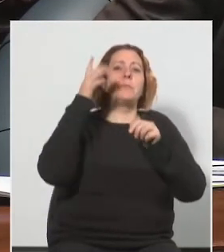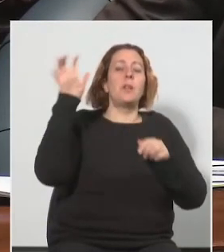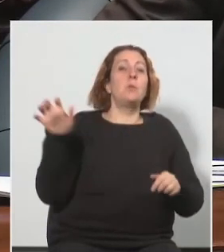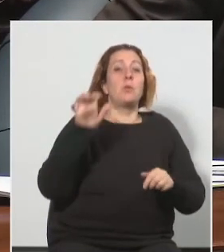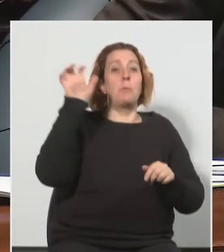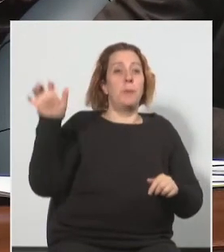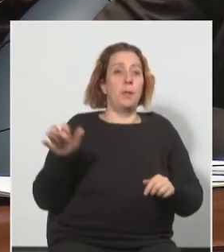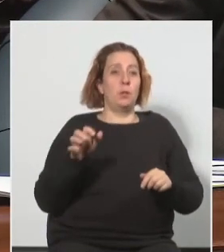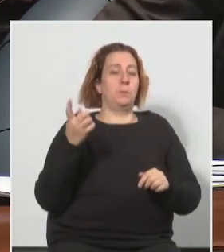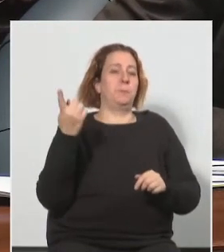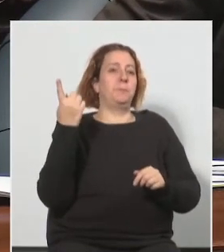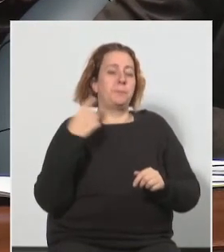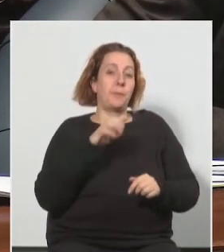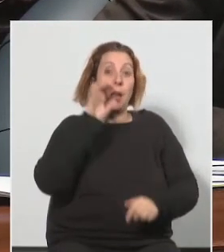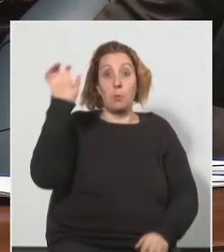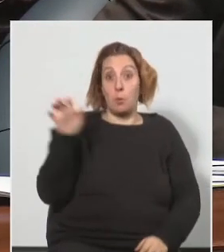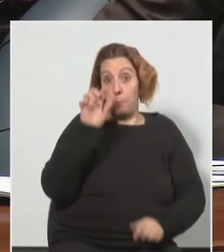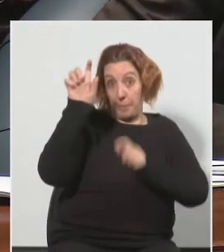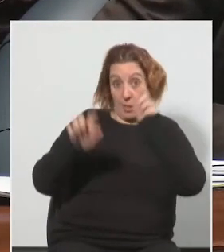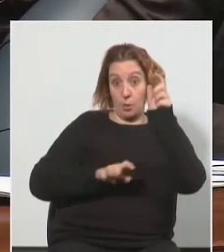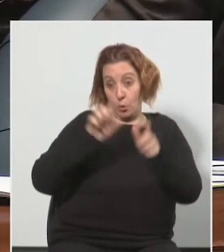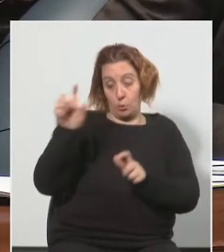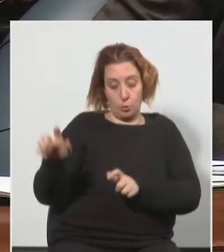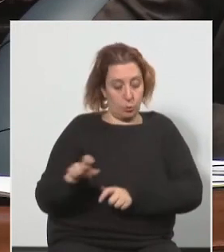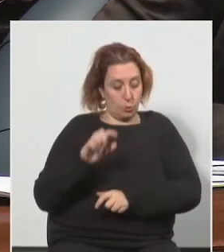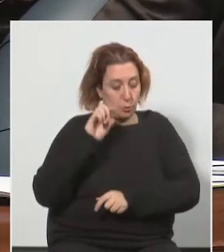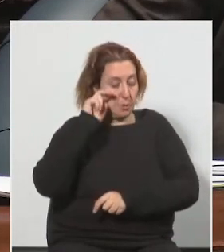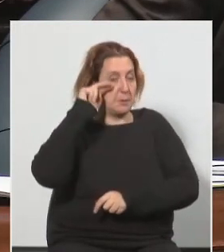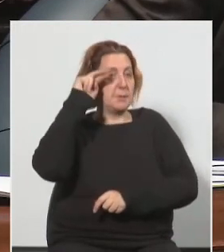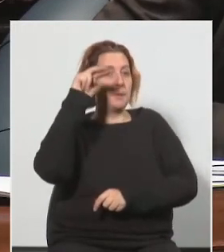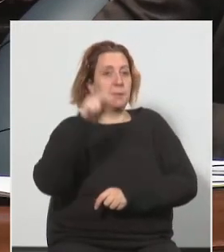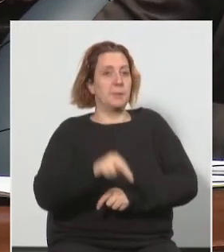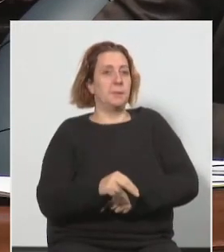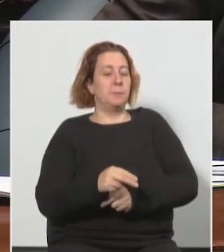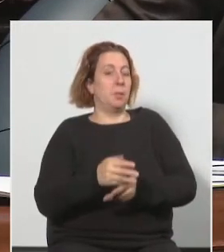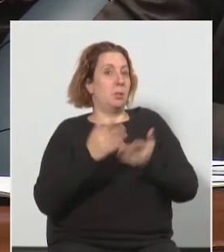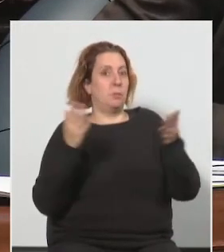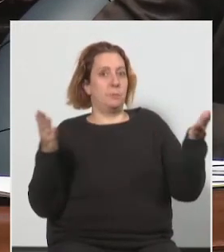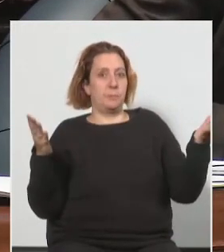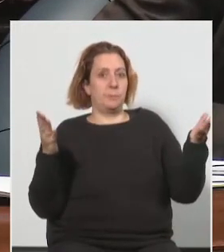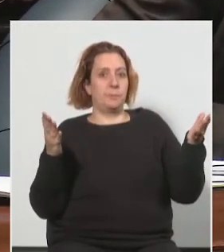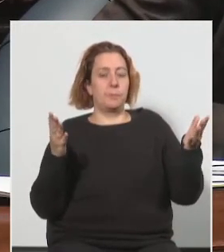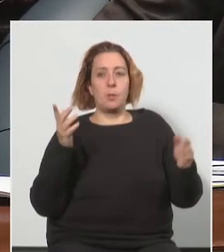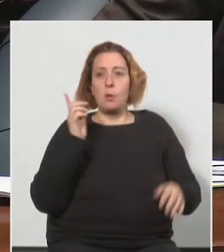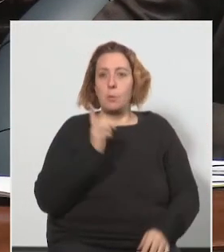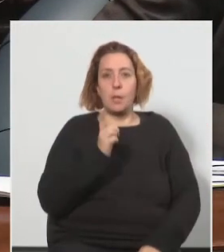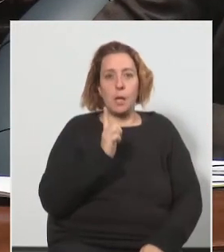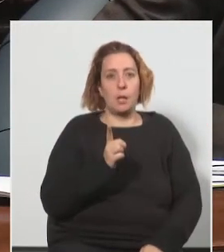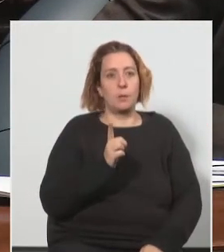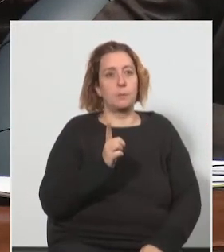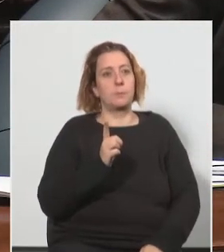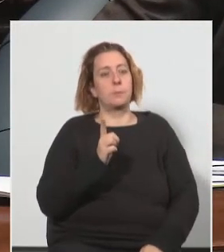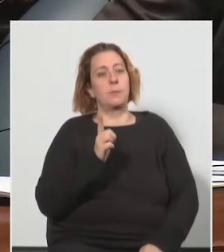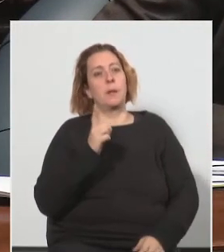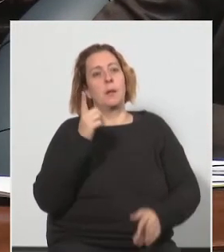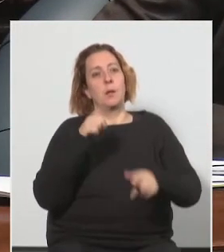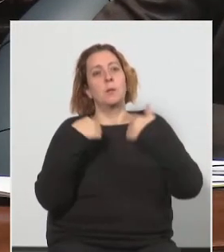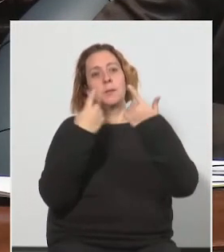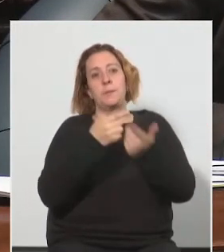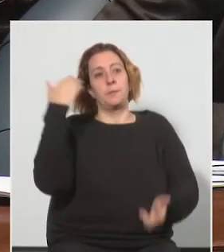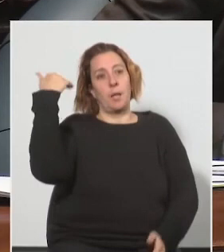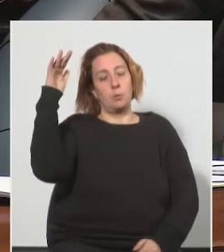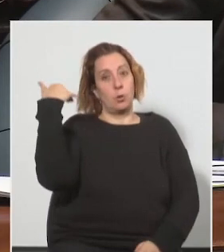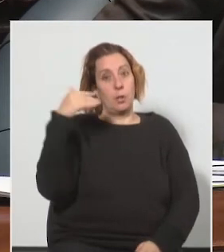continente. Los europeos destaparon el tarro para nosotros, obligando a nuestras autoridades